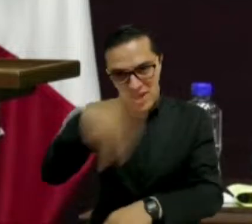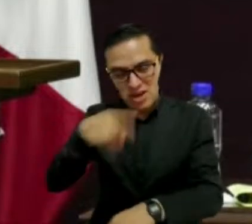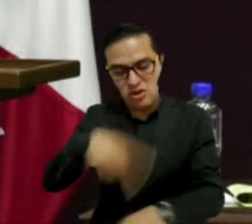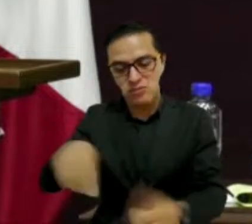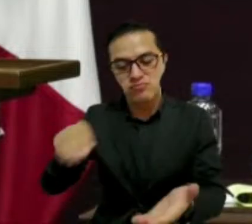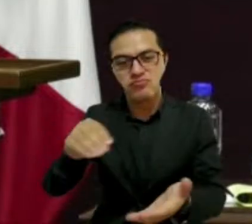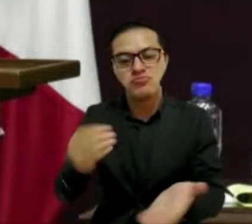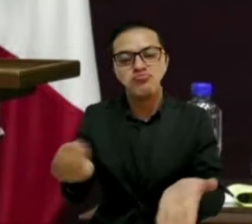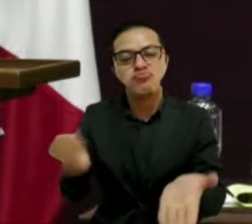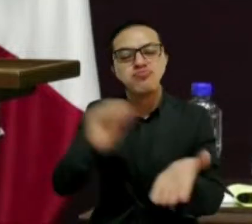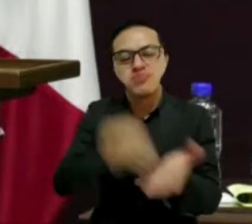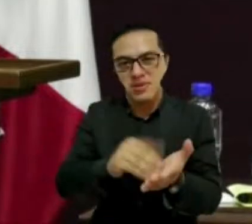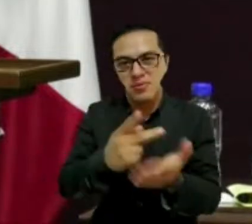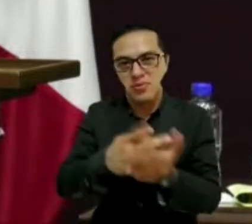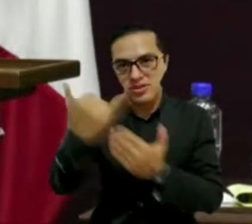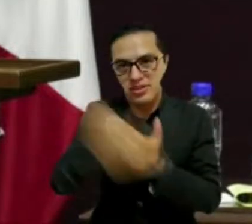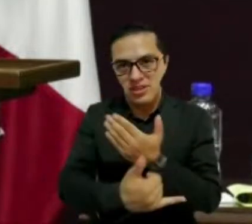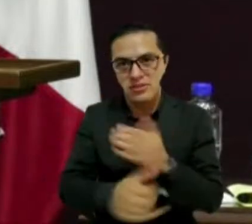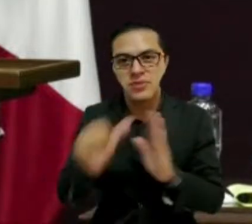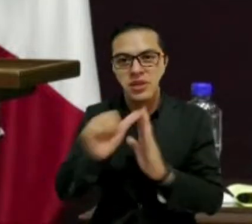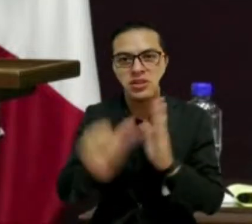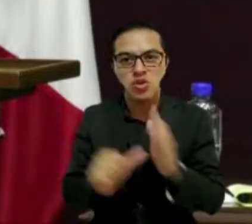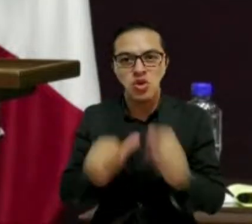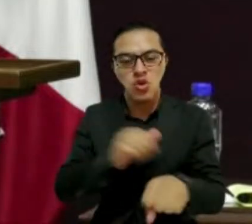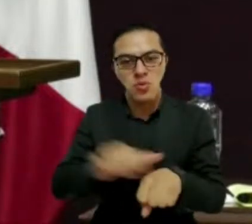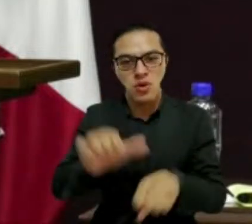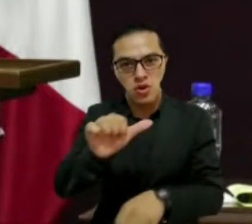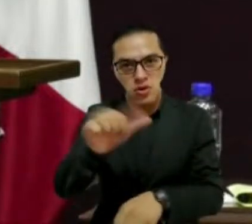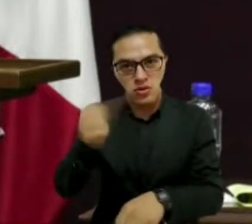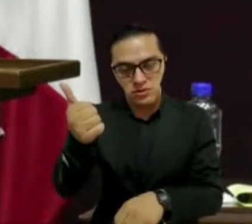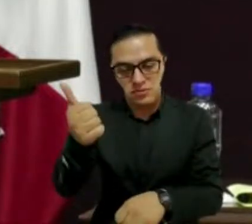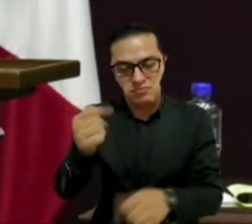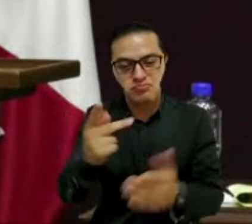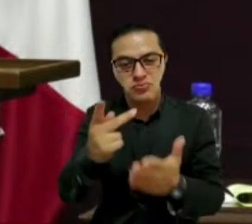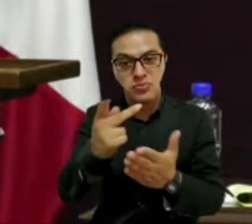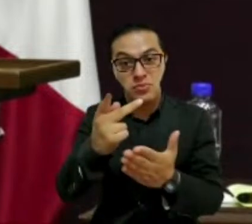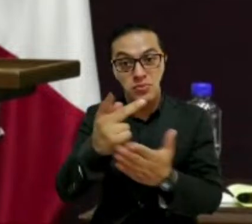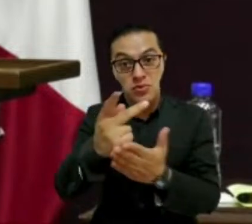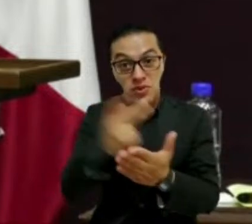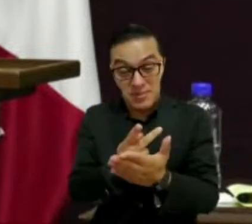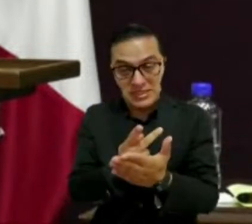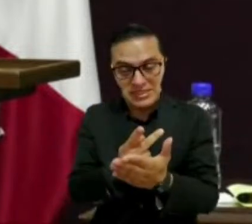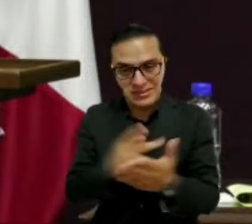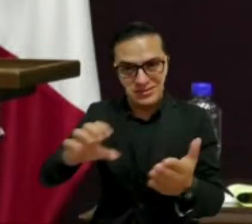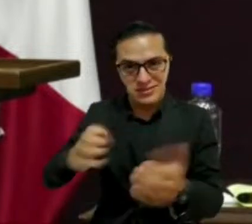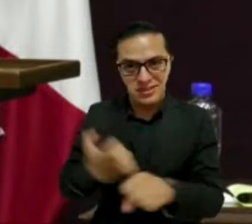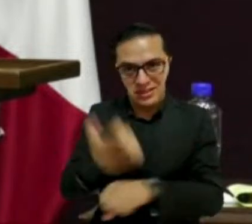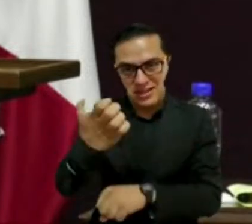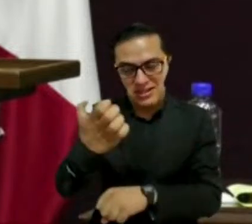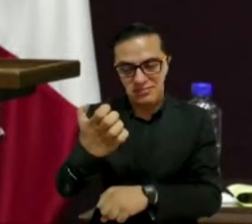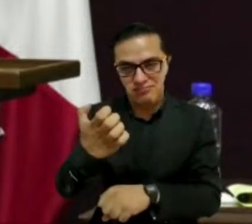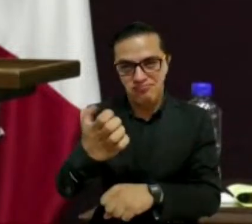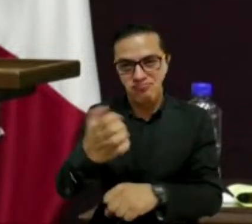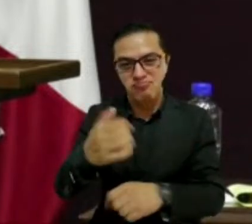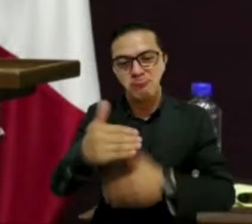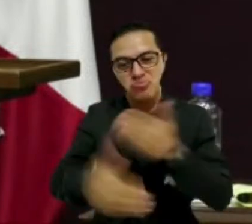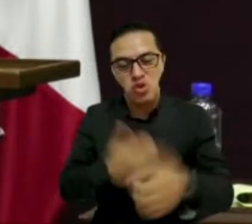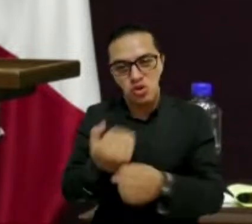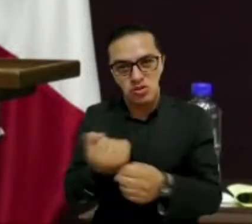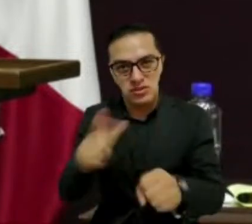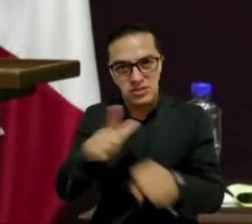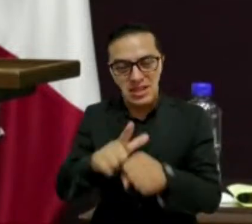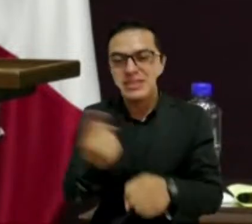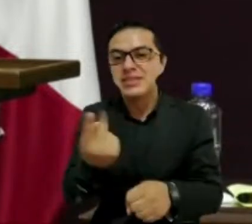Artículo 11. Los planes y programas estatales y municipales de desarrollo social deberán contemplar prioritariamente de la fracción 1 a